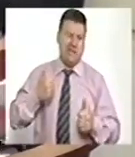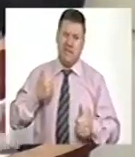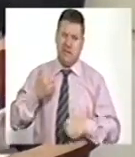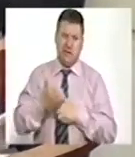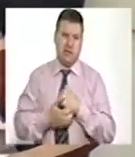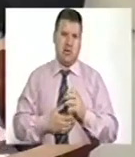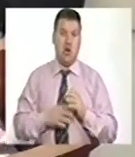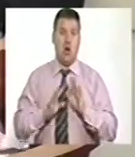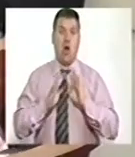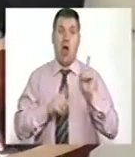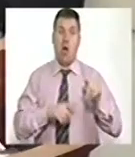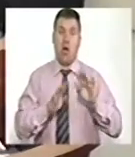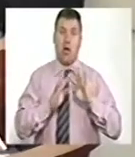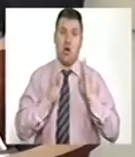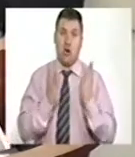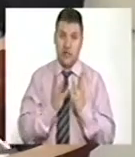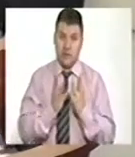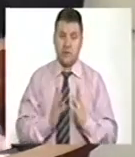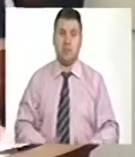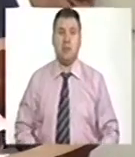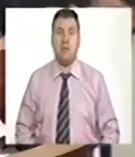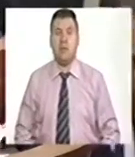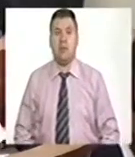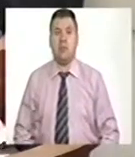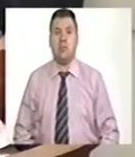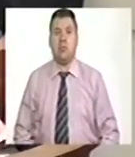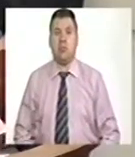y de congresistas.